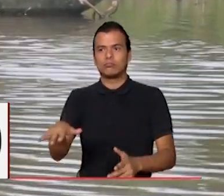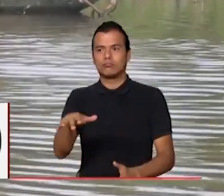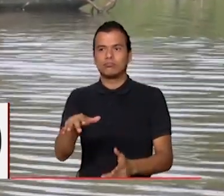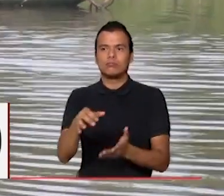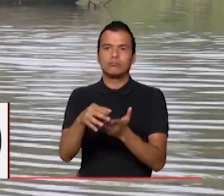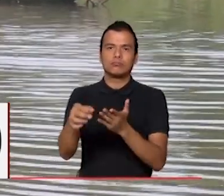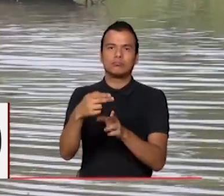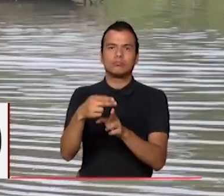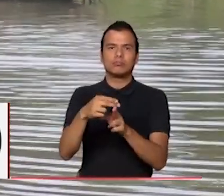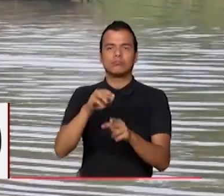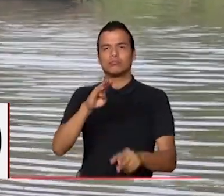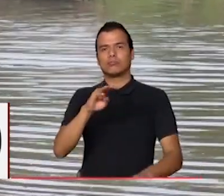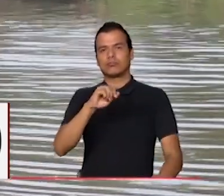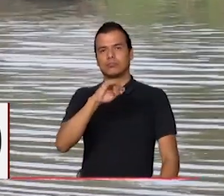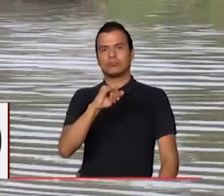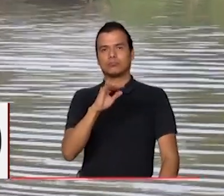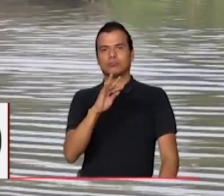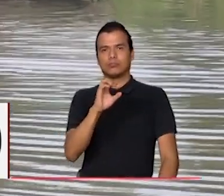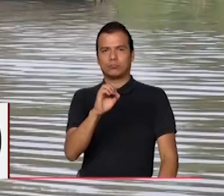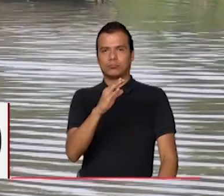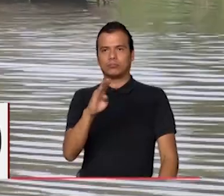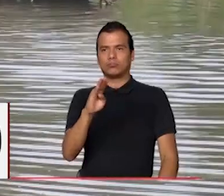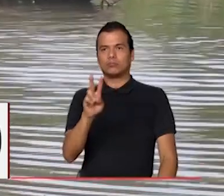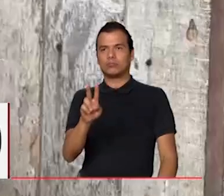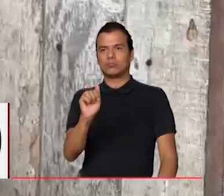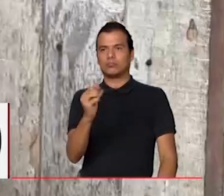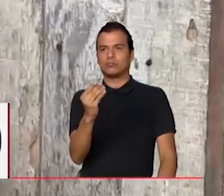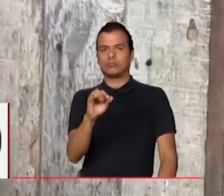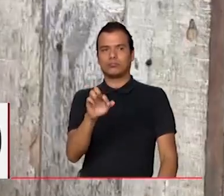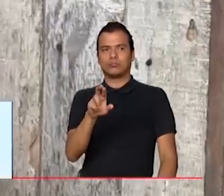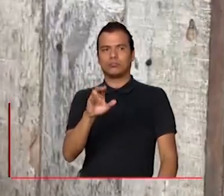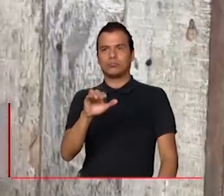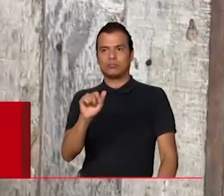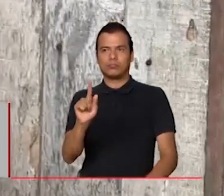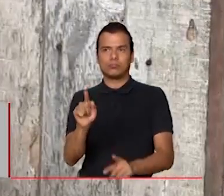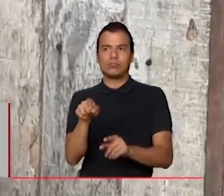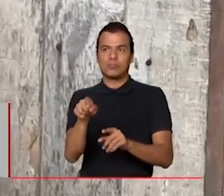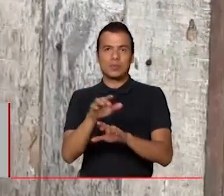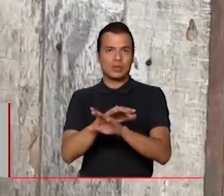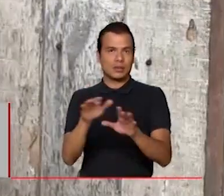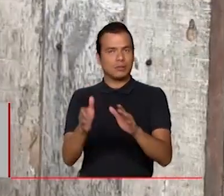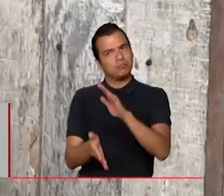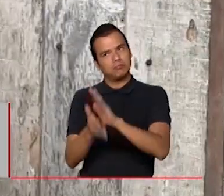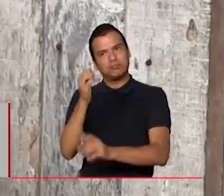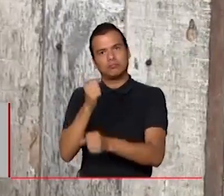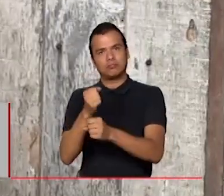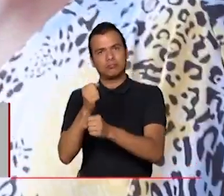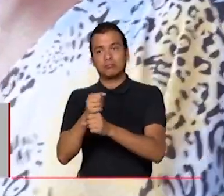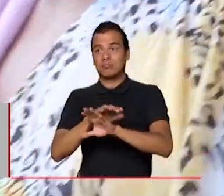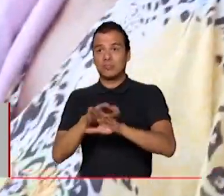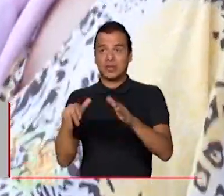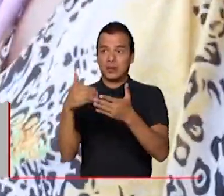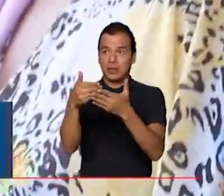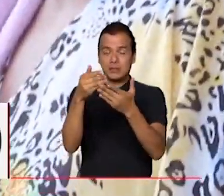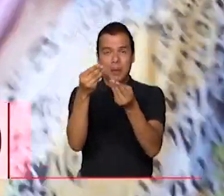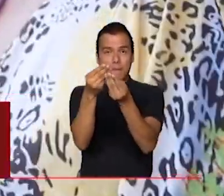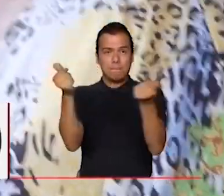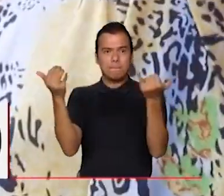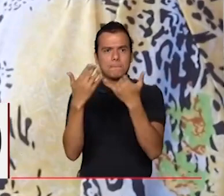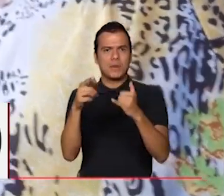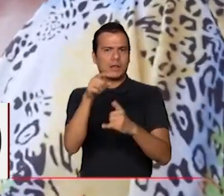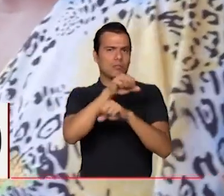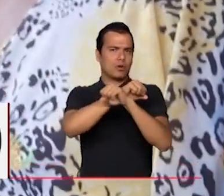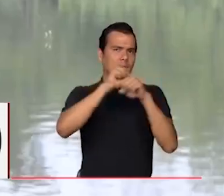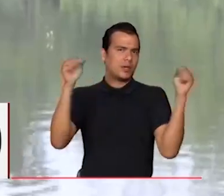Ese fue el momento en el que fueron vistos con vida por última vez. Ella levantó en la mañana como de costumbre y se